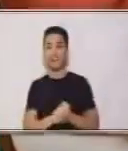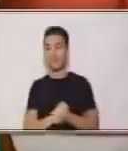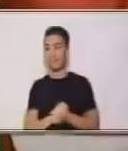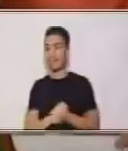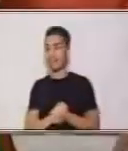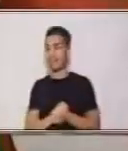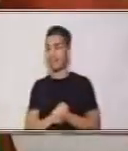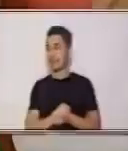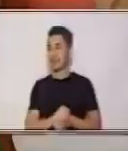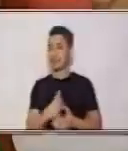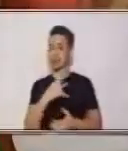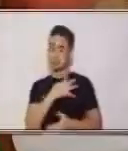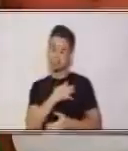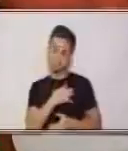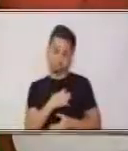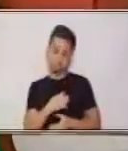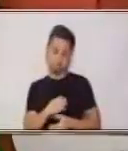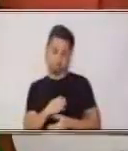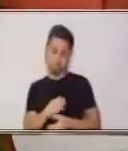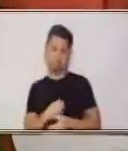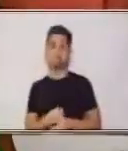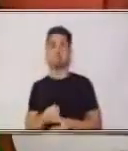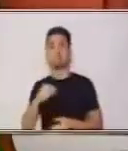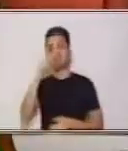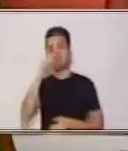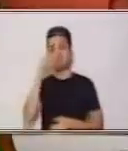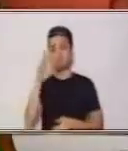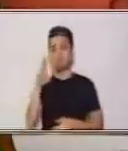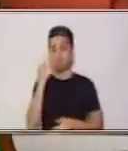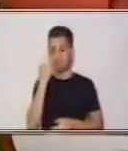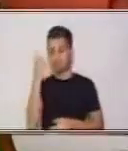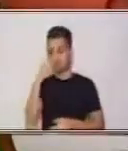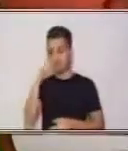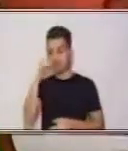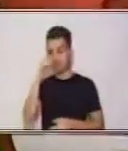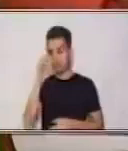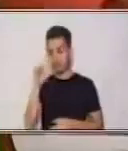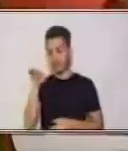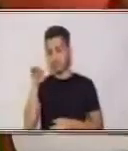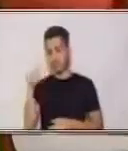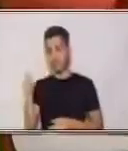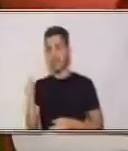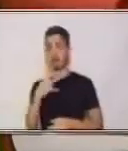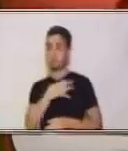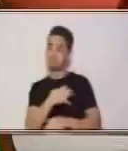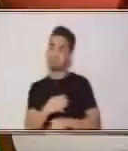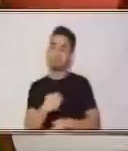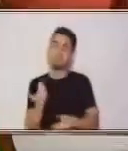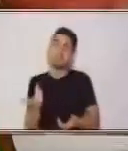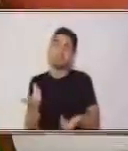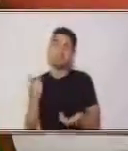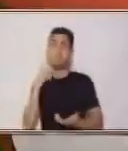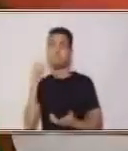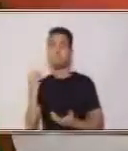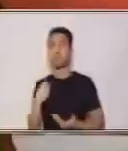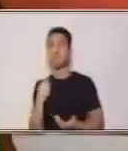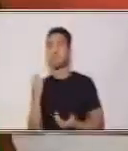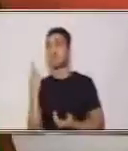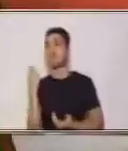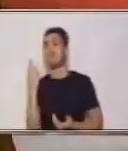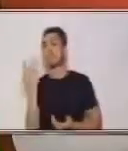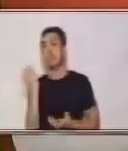de la tristeza. La tristeza siempre echa de menos algo. Es